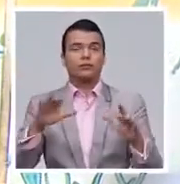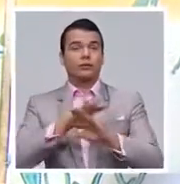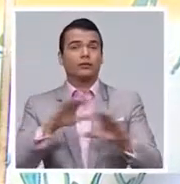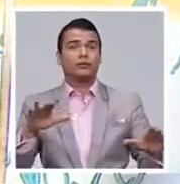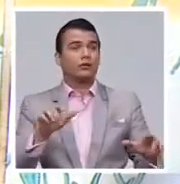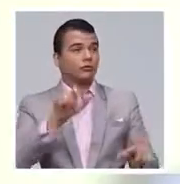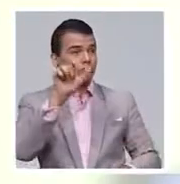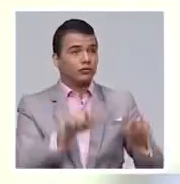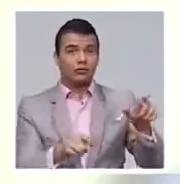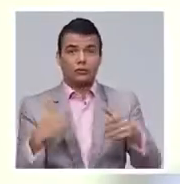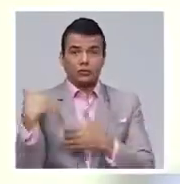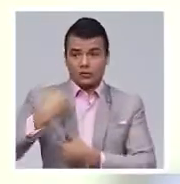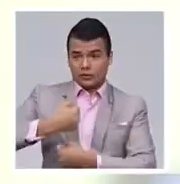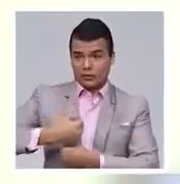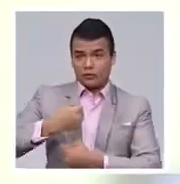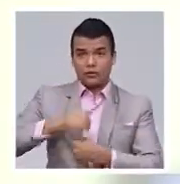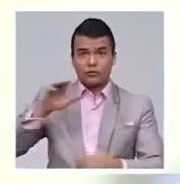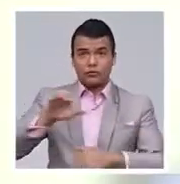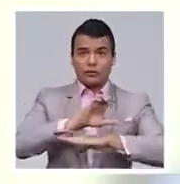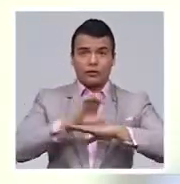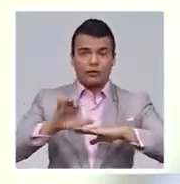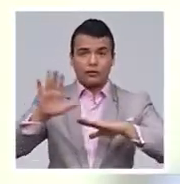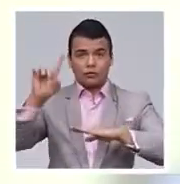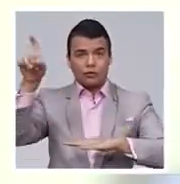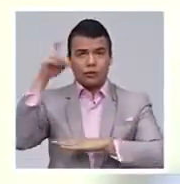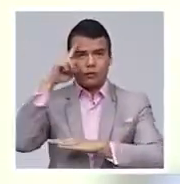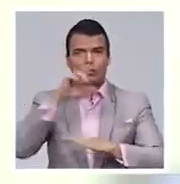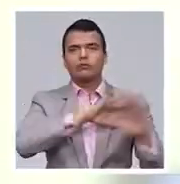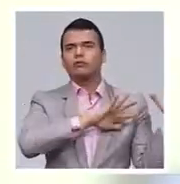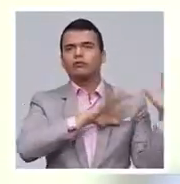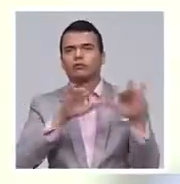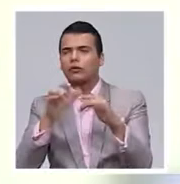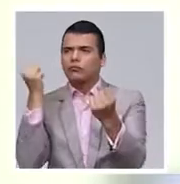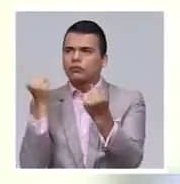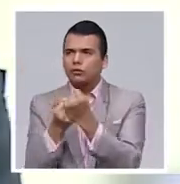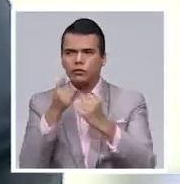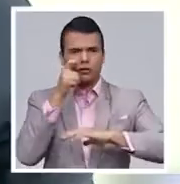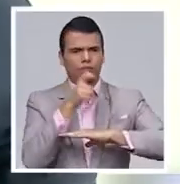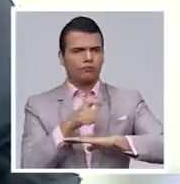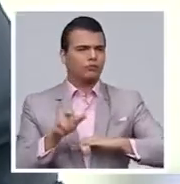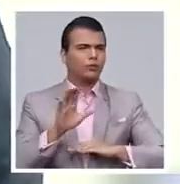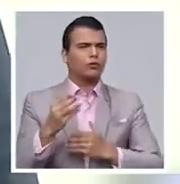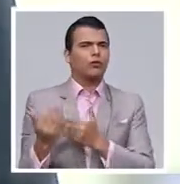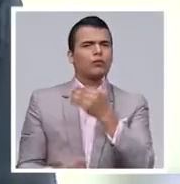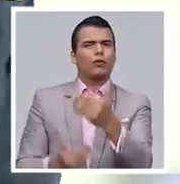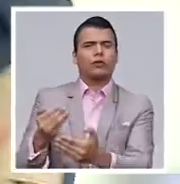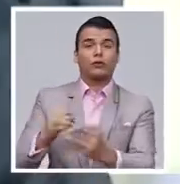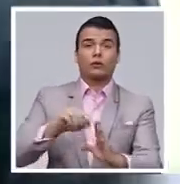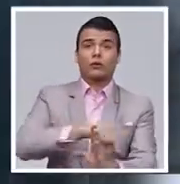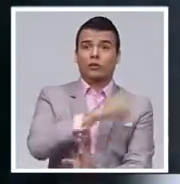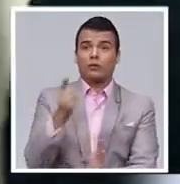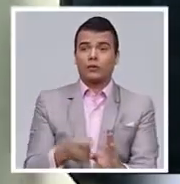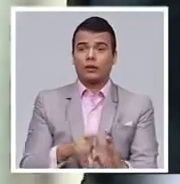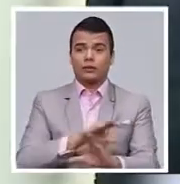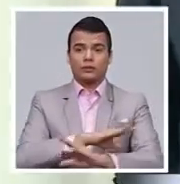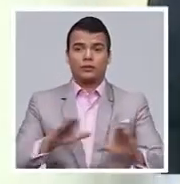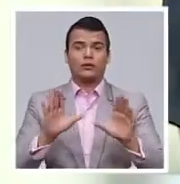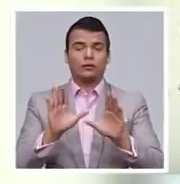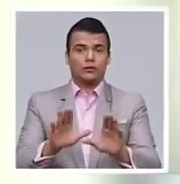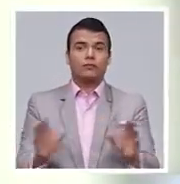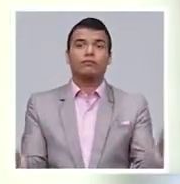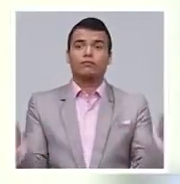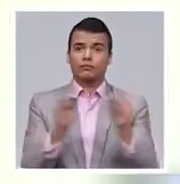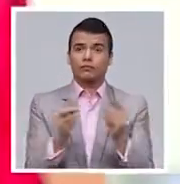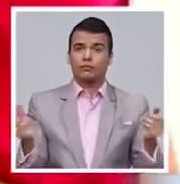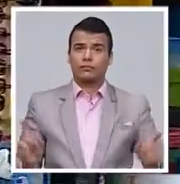de funcionarios, de entidades, instituciones para apoyar el proceso durante este tiempo y